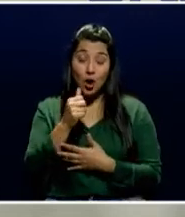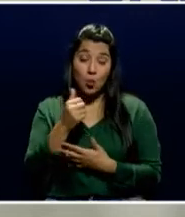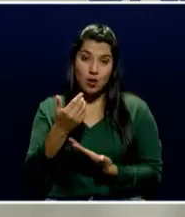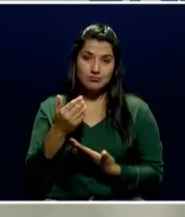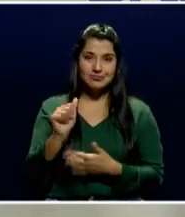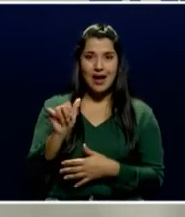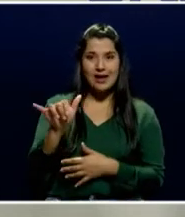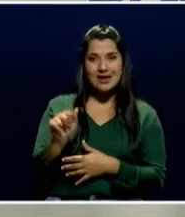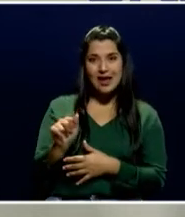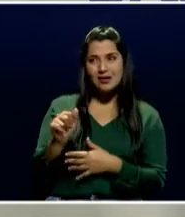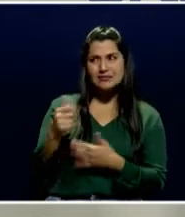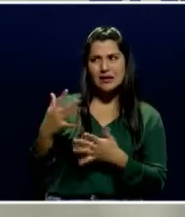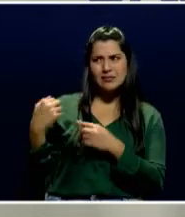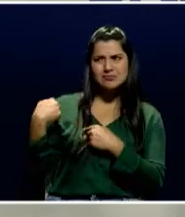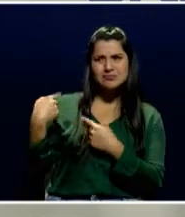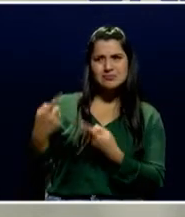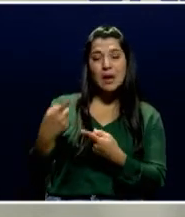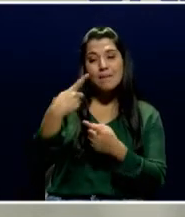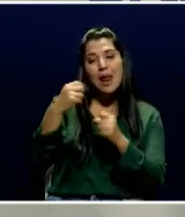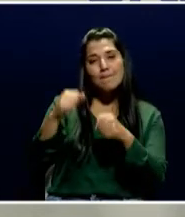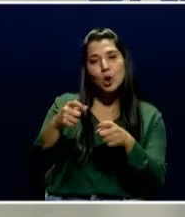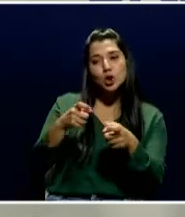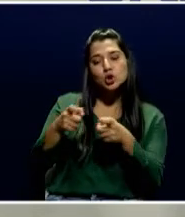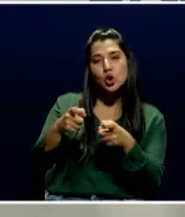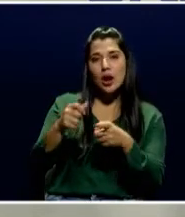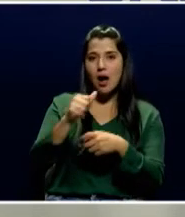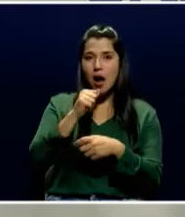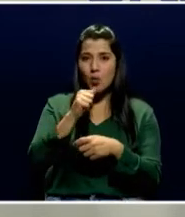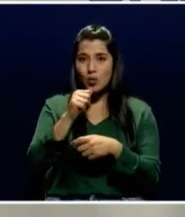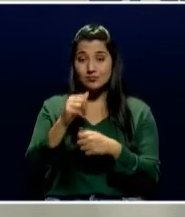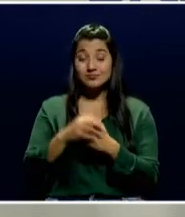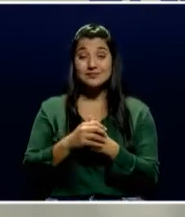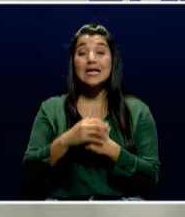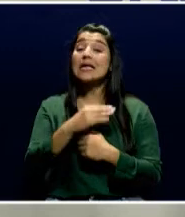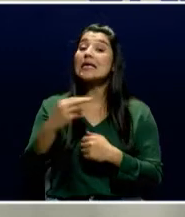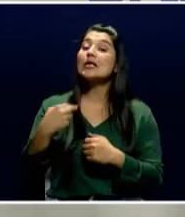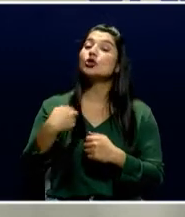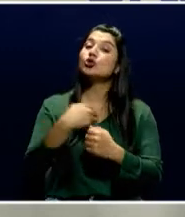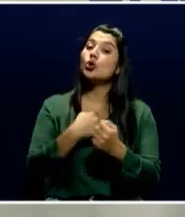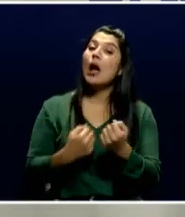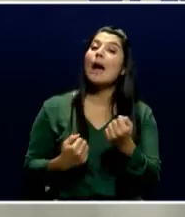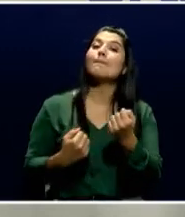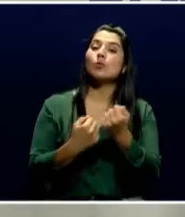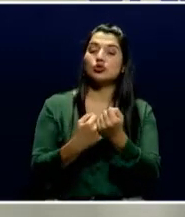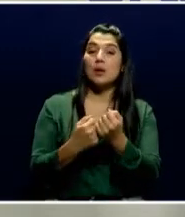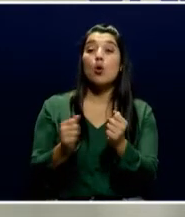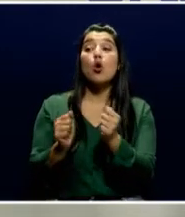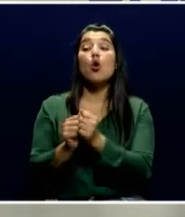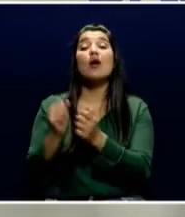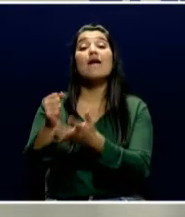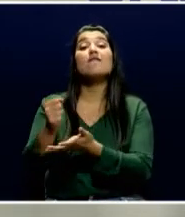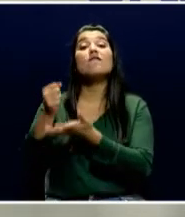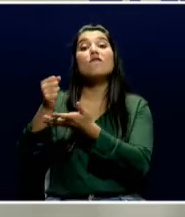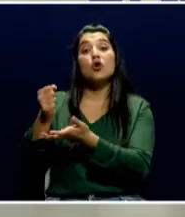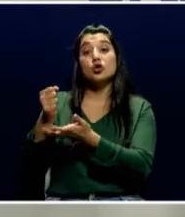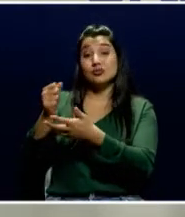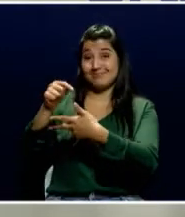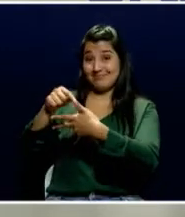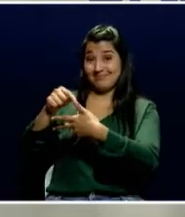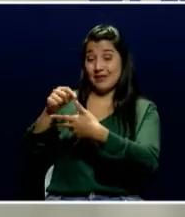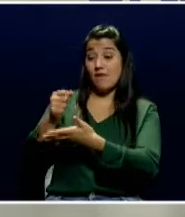hace varios meses y que nosotros además estamos apoyando la gestión desde el Fondo Nacional de Emergencia